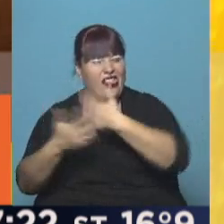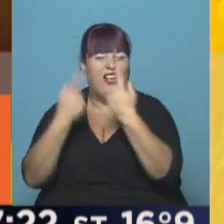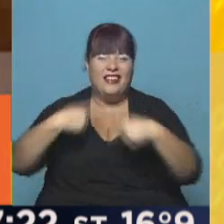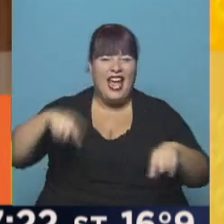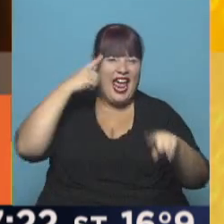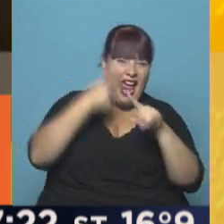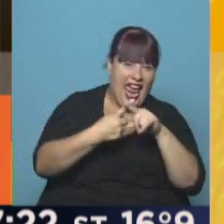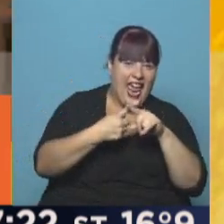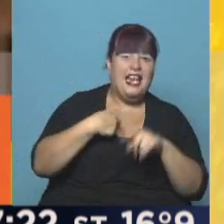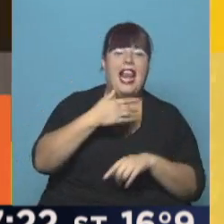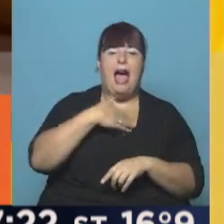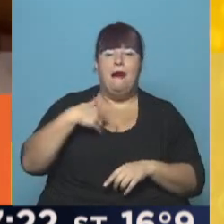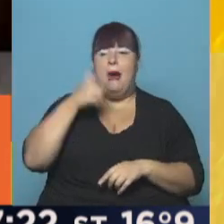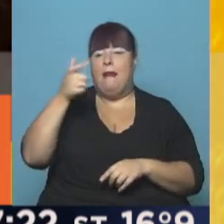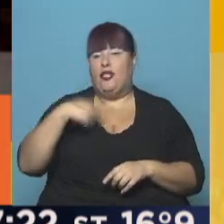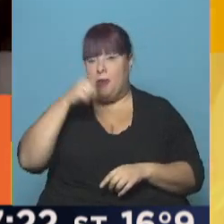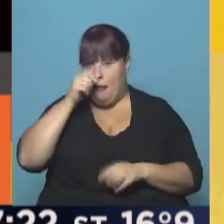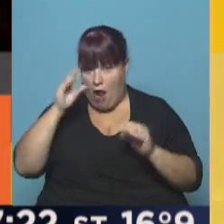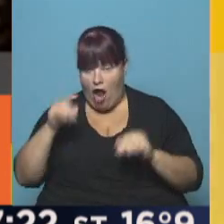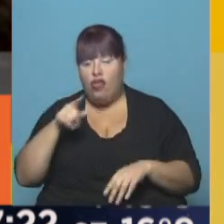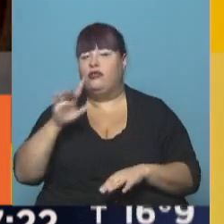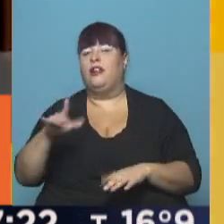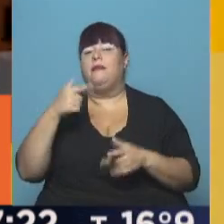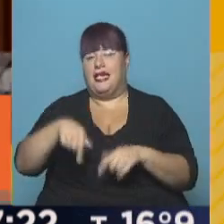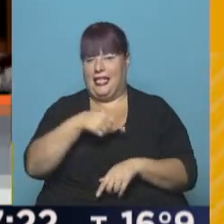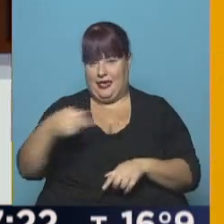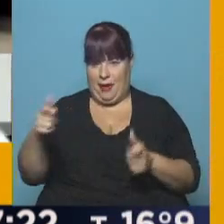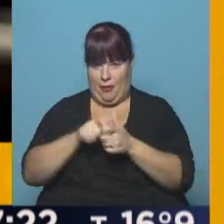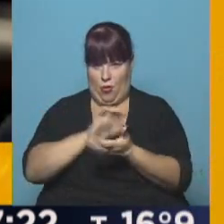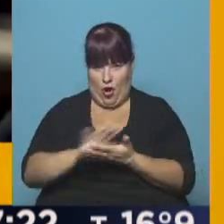ex, La noche que mi madre mató a mi padre, un estreno de esta semana.